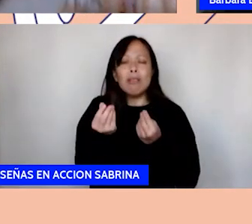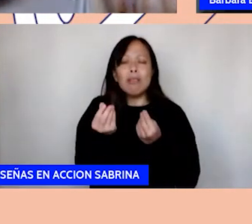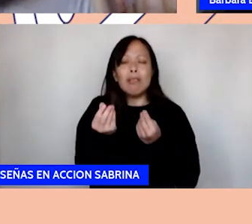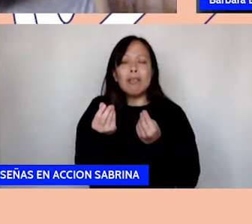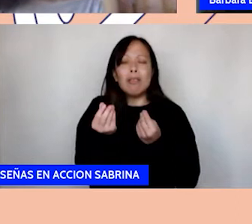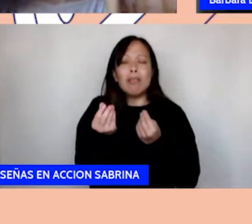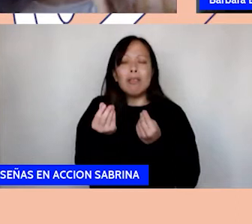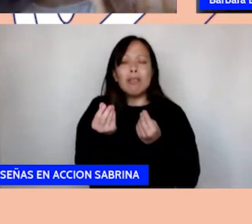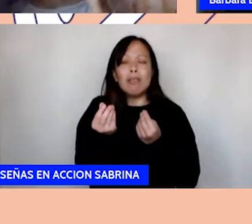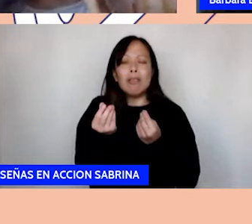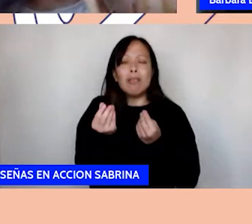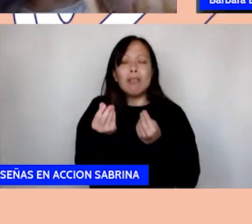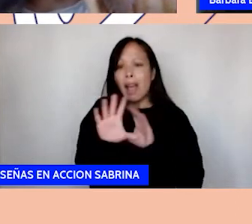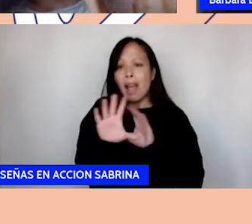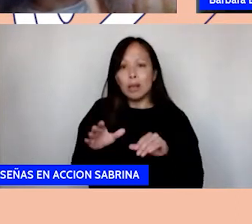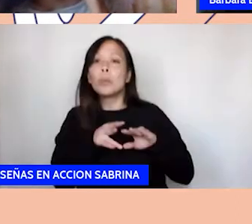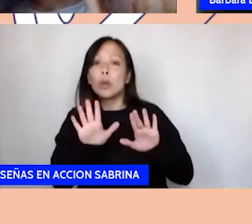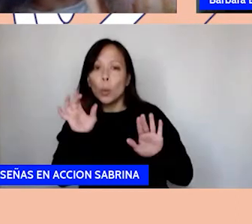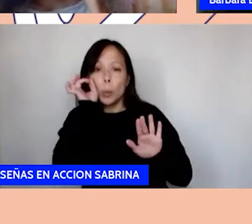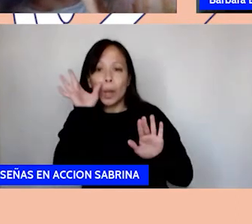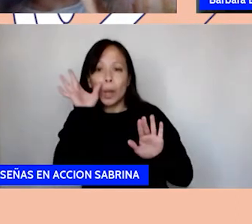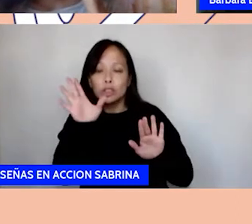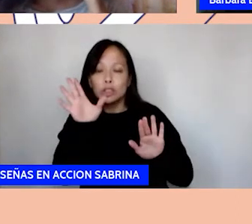uno cree que solo le pasa a uno, ¿no?